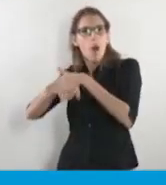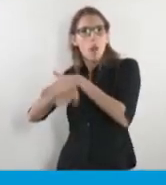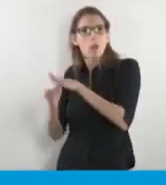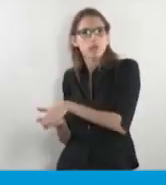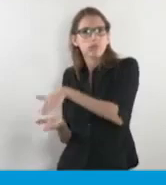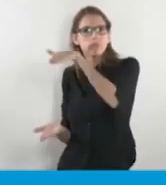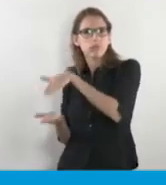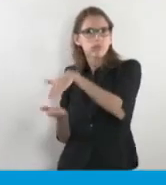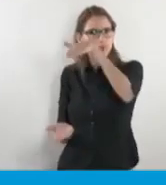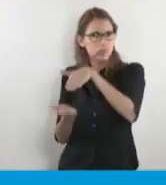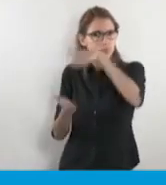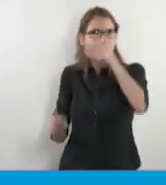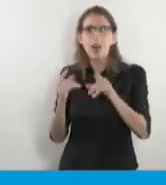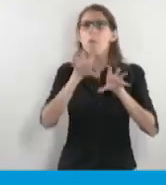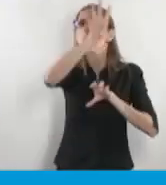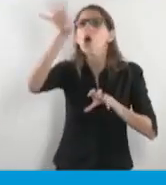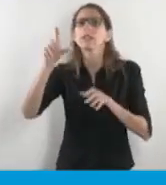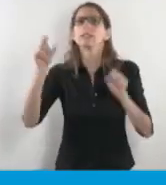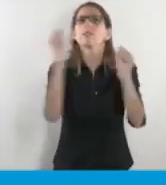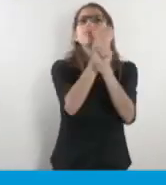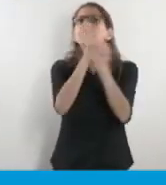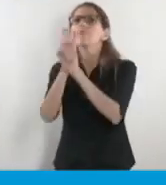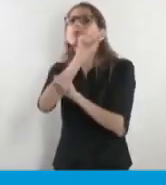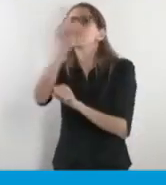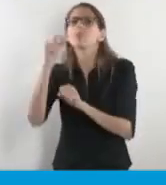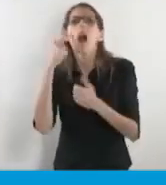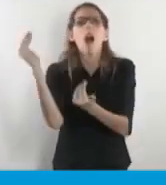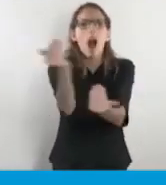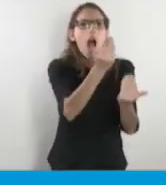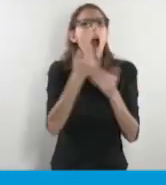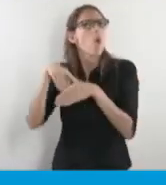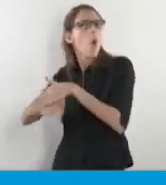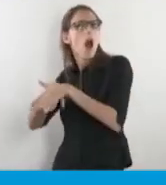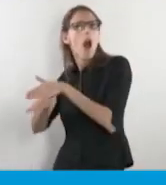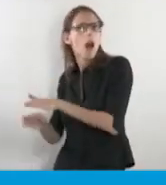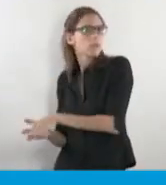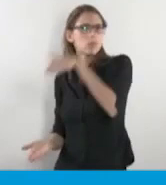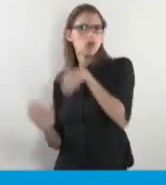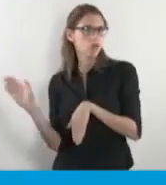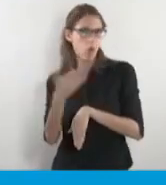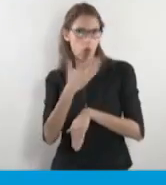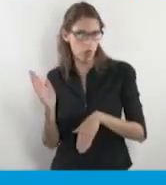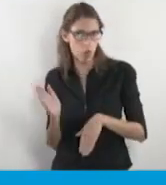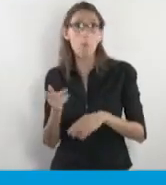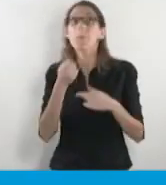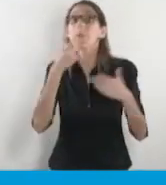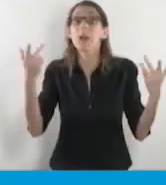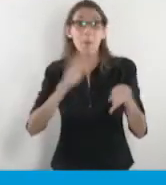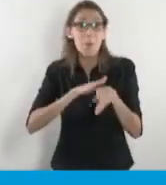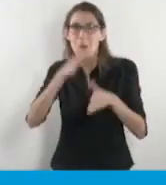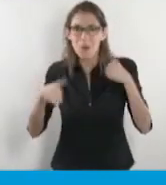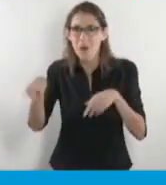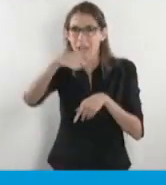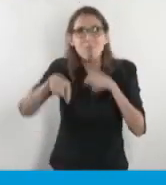todos los dictámenes todas las resoluciones la producción misma que va generando por ejemplo ahora en estos tiempos los cuadernillos